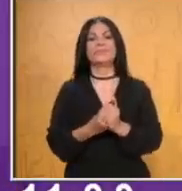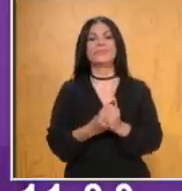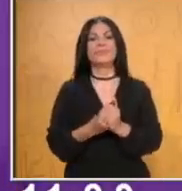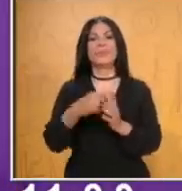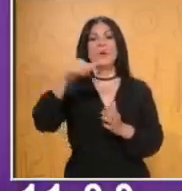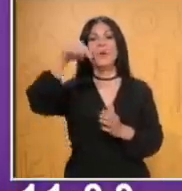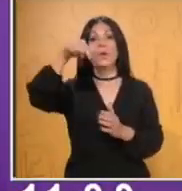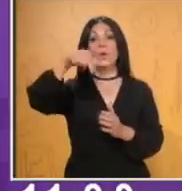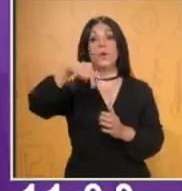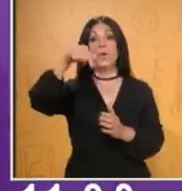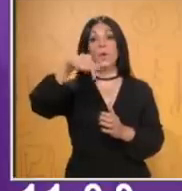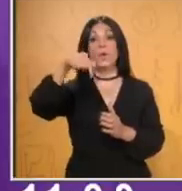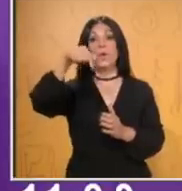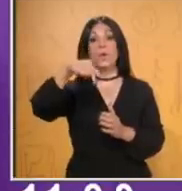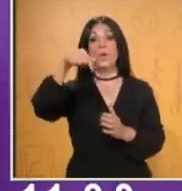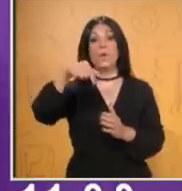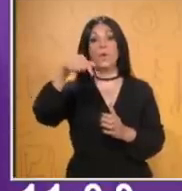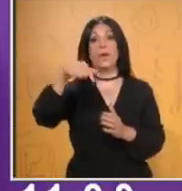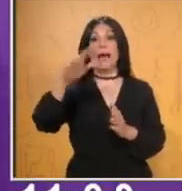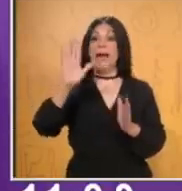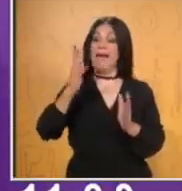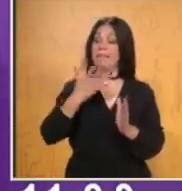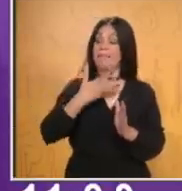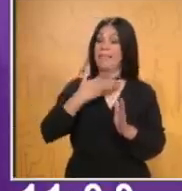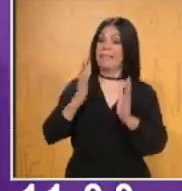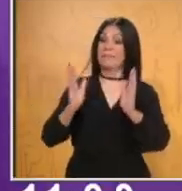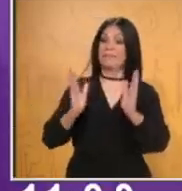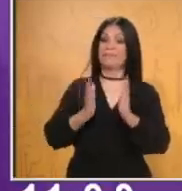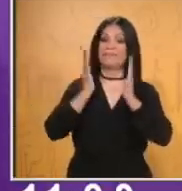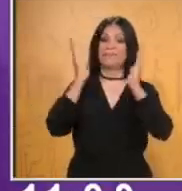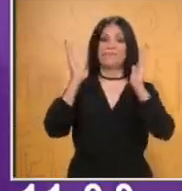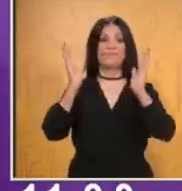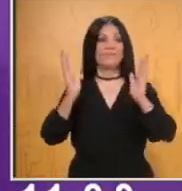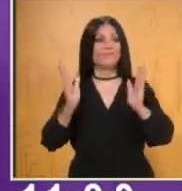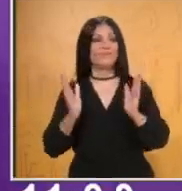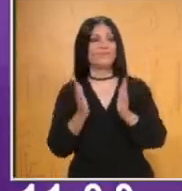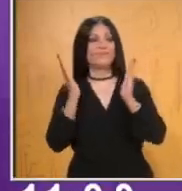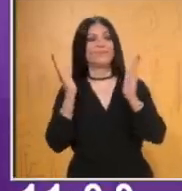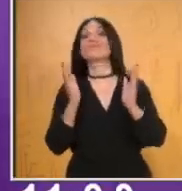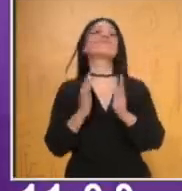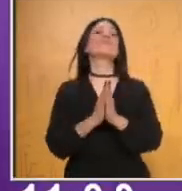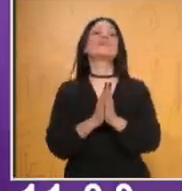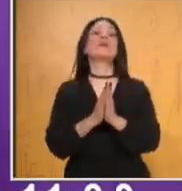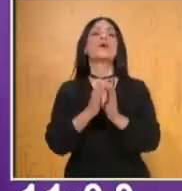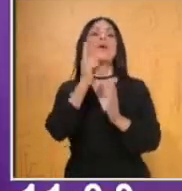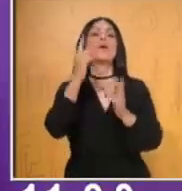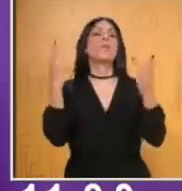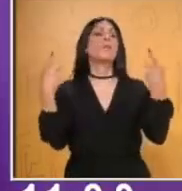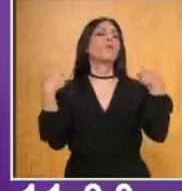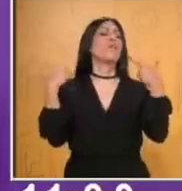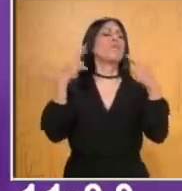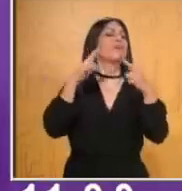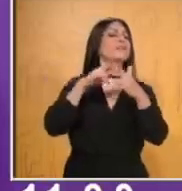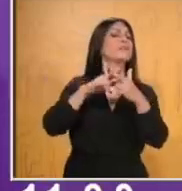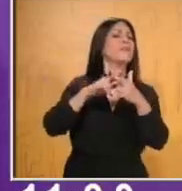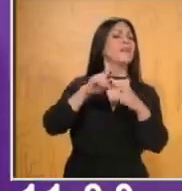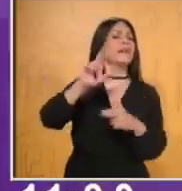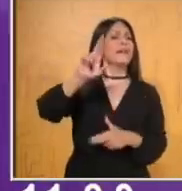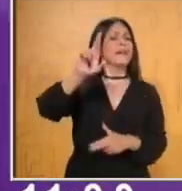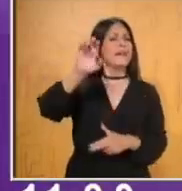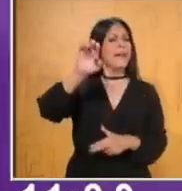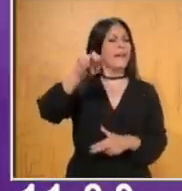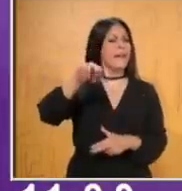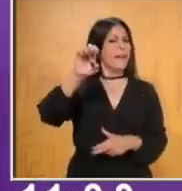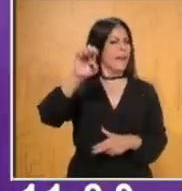El día de hoy tenemos varias sorpresas para ti. Vamos a tener la colaboración del maestro René, que va a poner una rutina musicalizada para